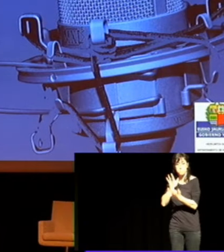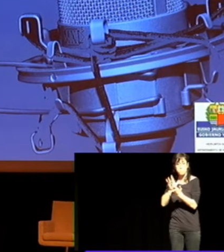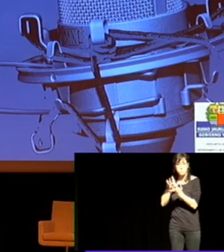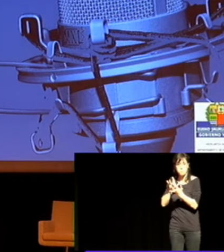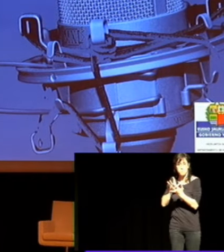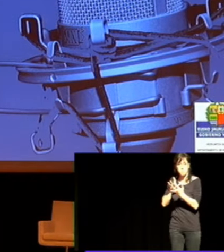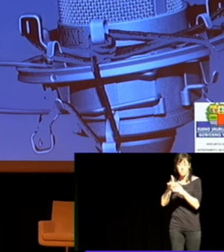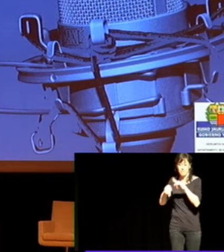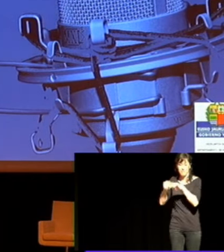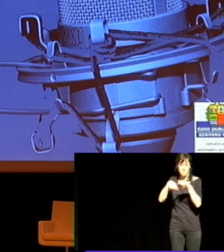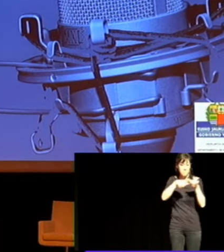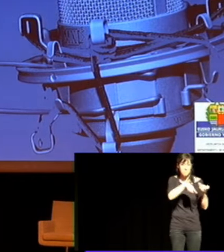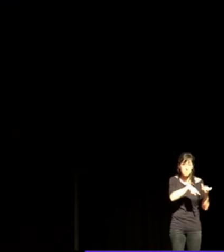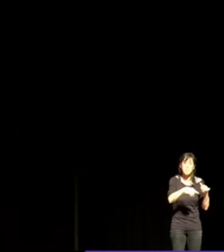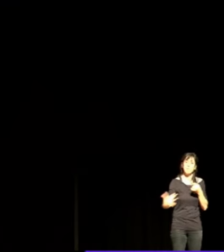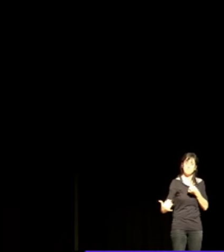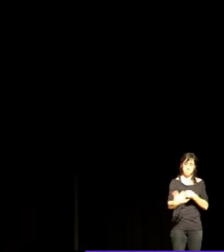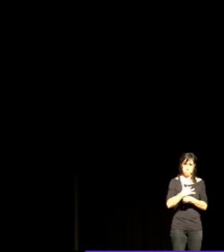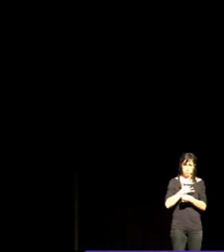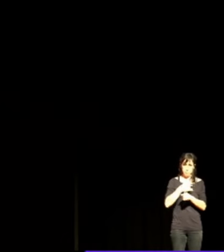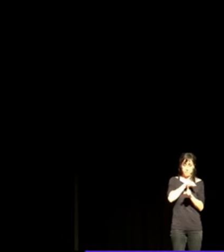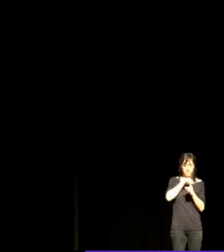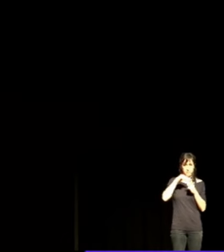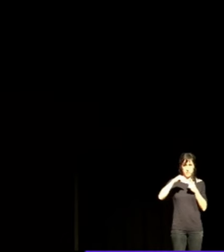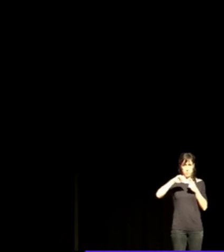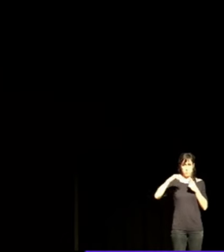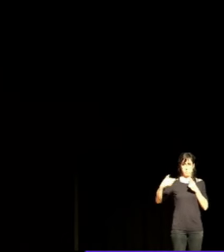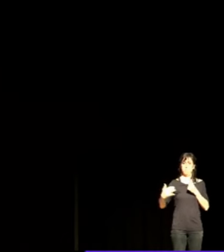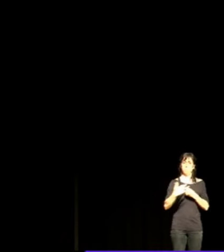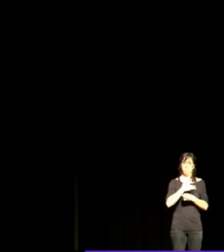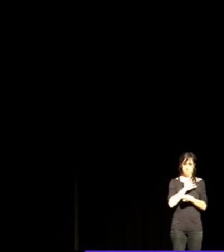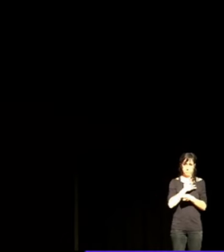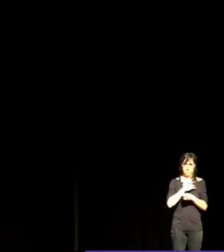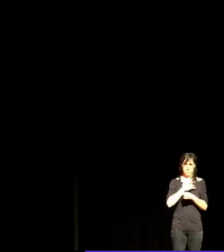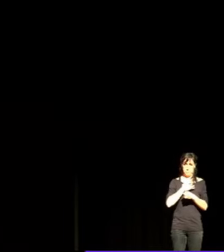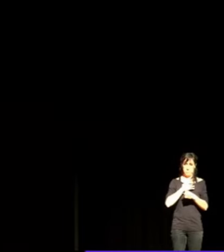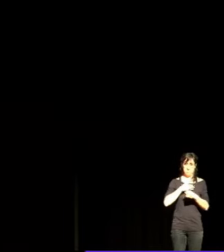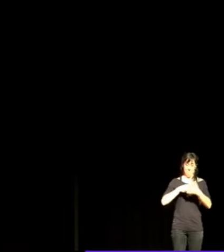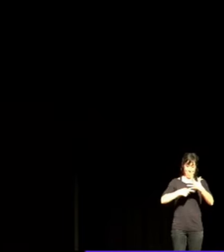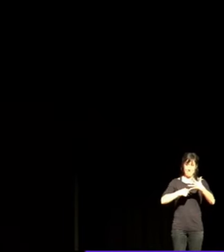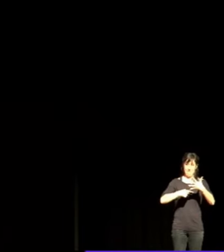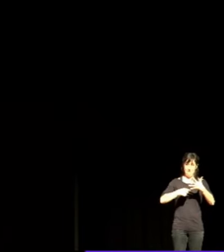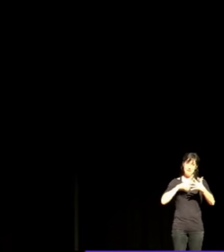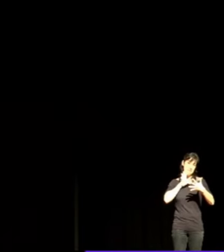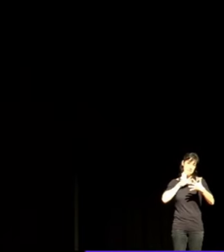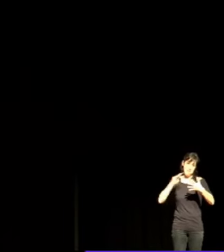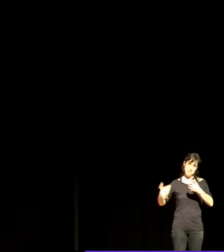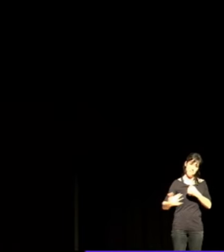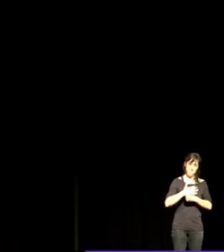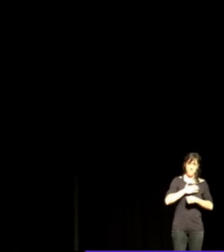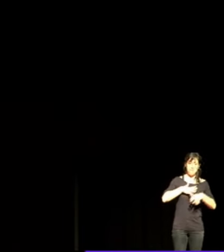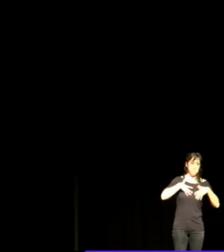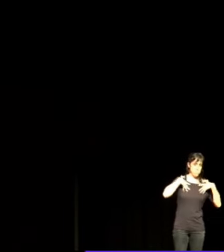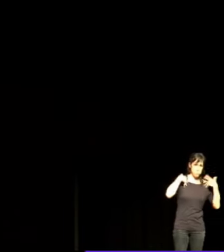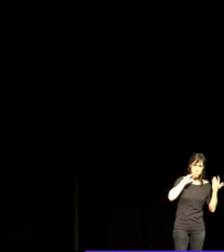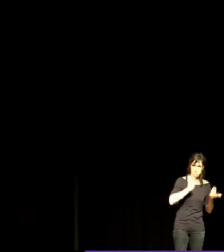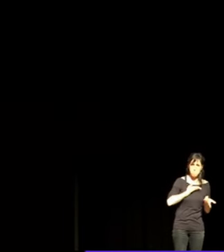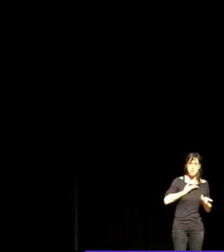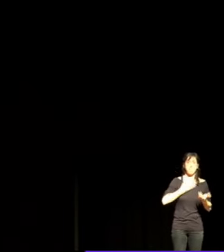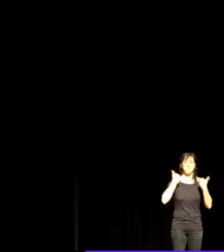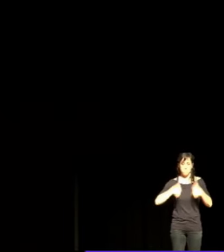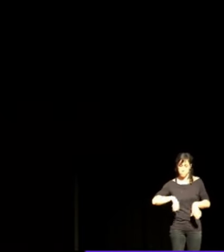diferentes dimensiones. Va a repercutir en mis emociones, va a repercutir en mi cuerpo, va a repercutir en